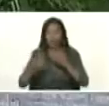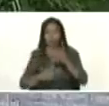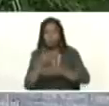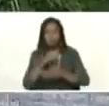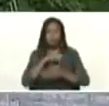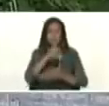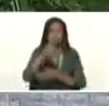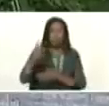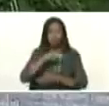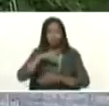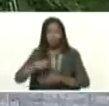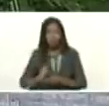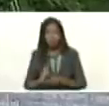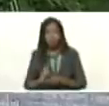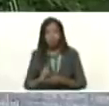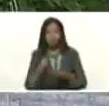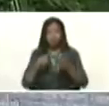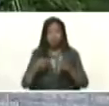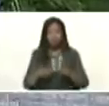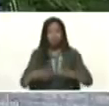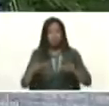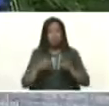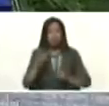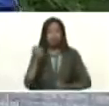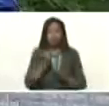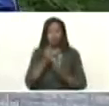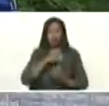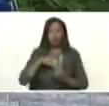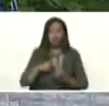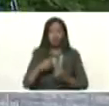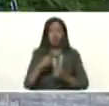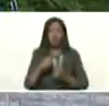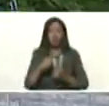de cada uno de los ámbitos de la cooperación bilateral.